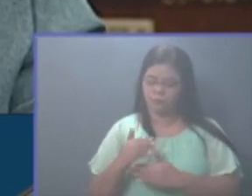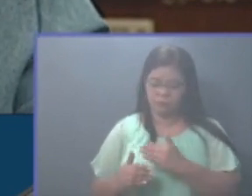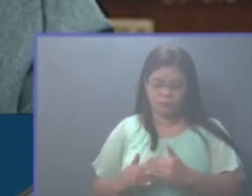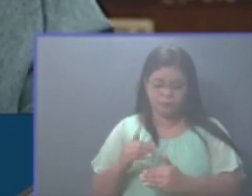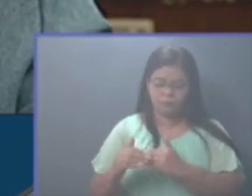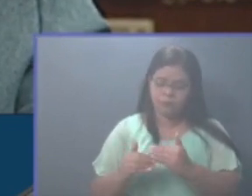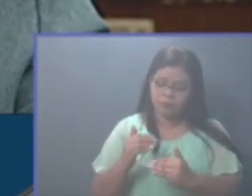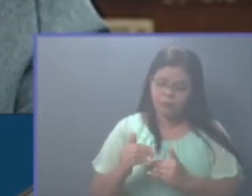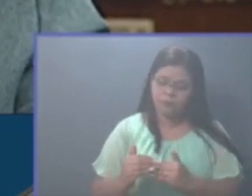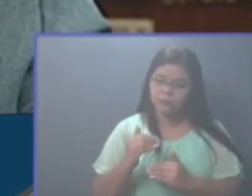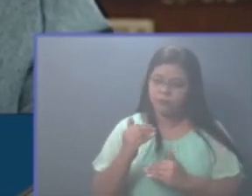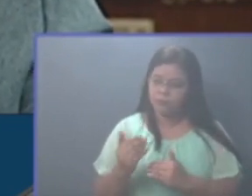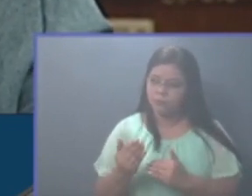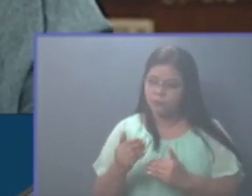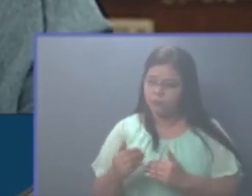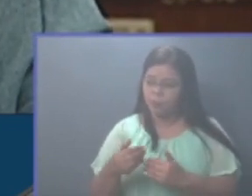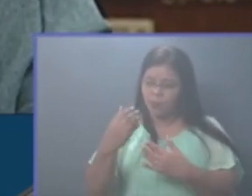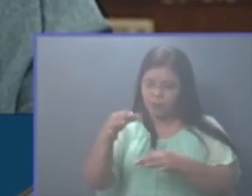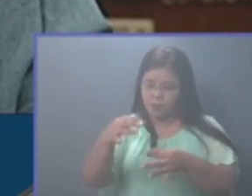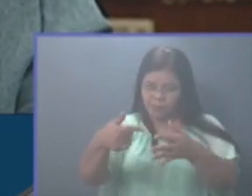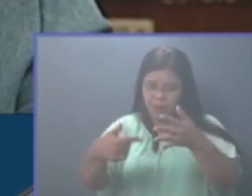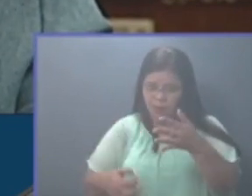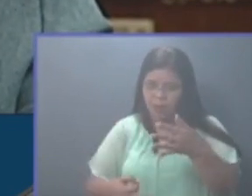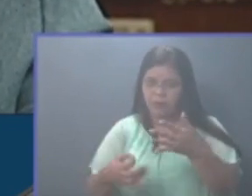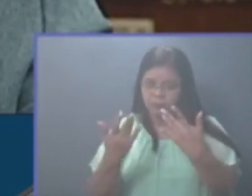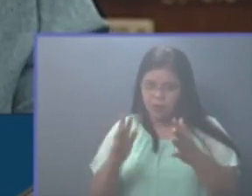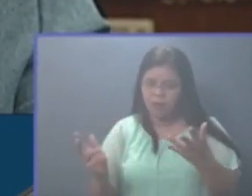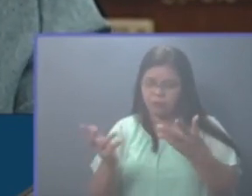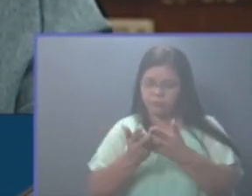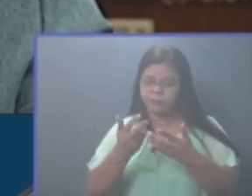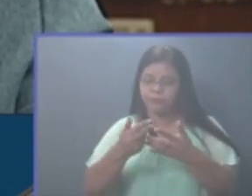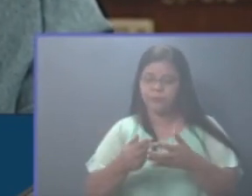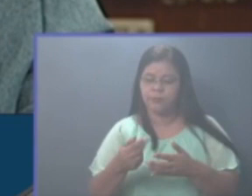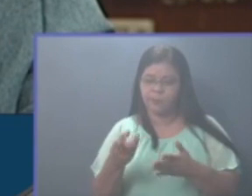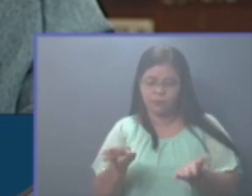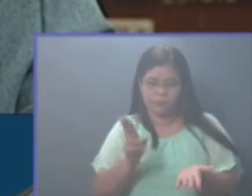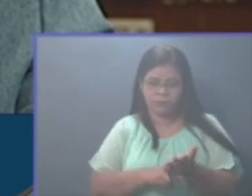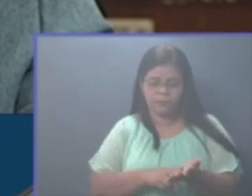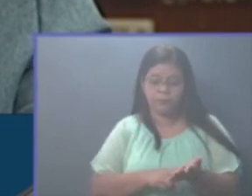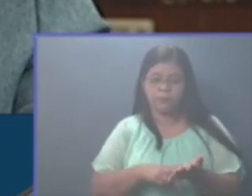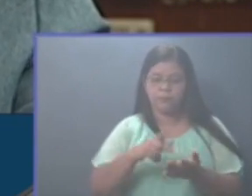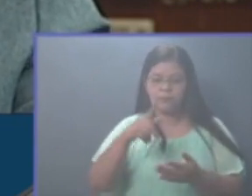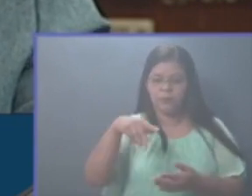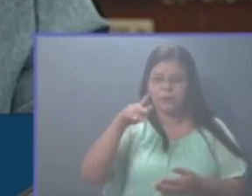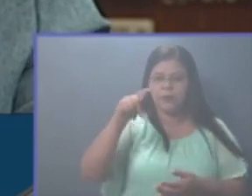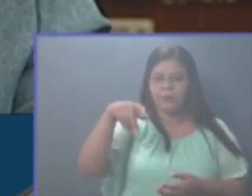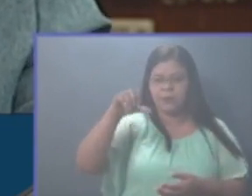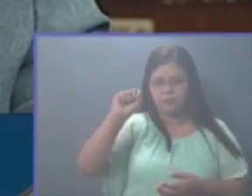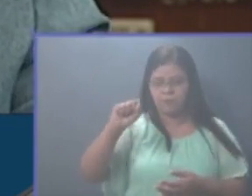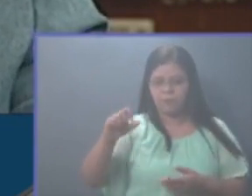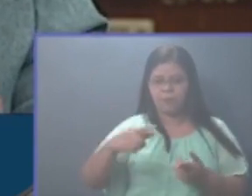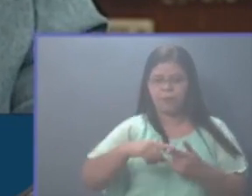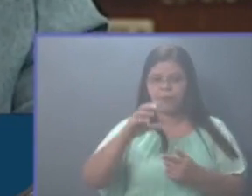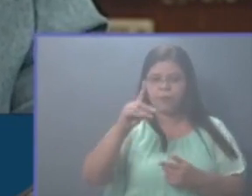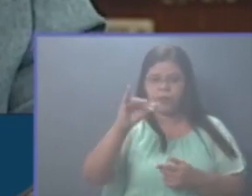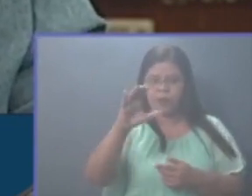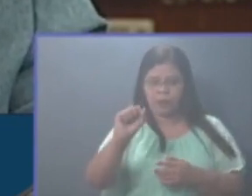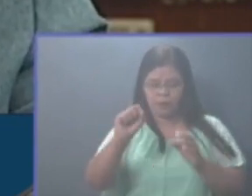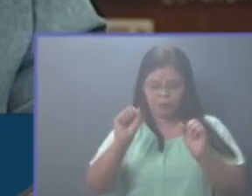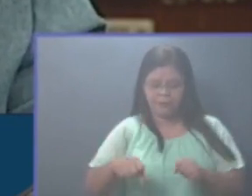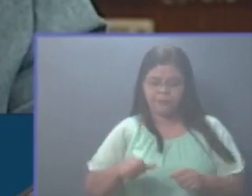su residencia y otra legalidad que está en trámite por los TPS y por los DACA,